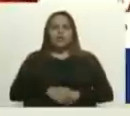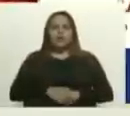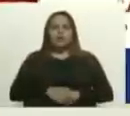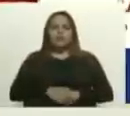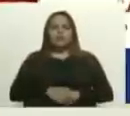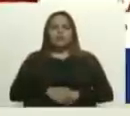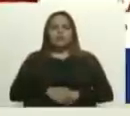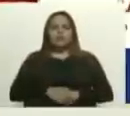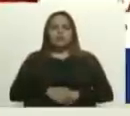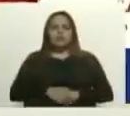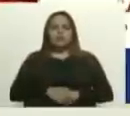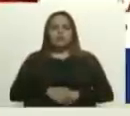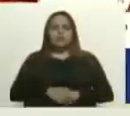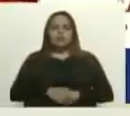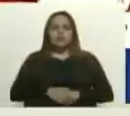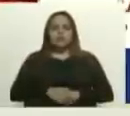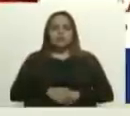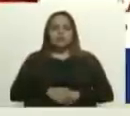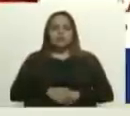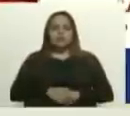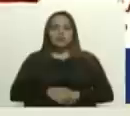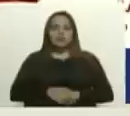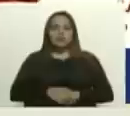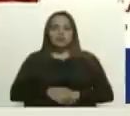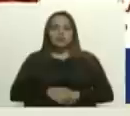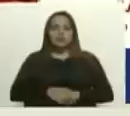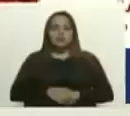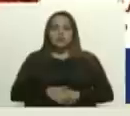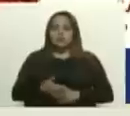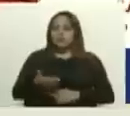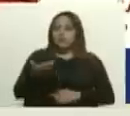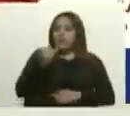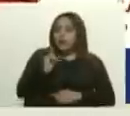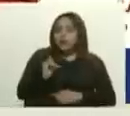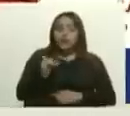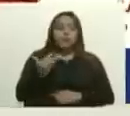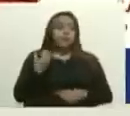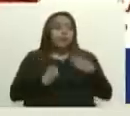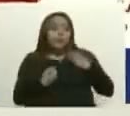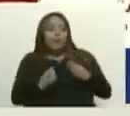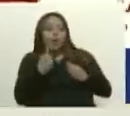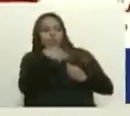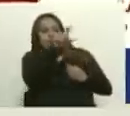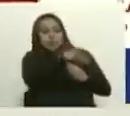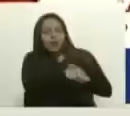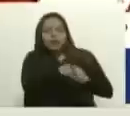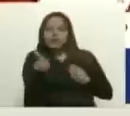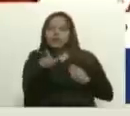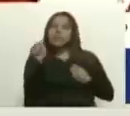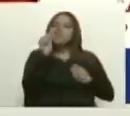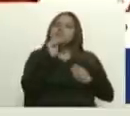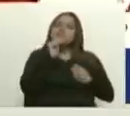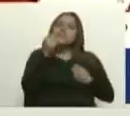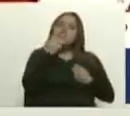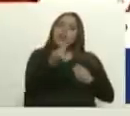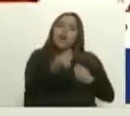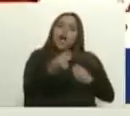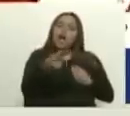o Elliot Abrams disgustado, lo dijo el otro, no, no, no. Lo dijo quien dirigió